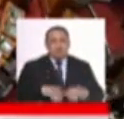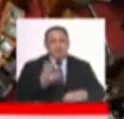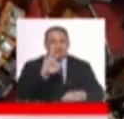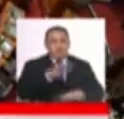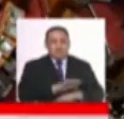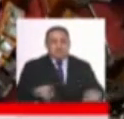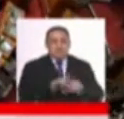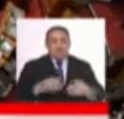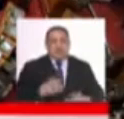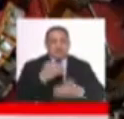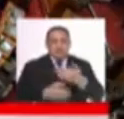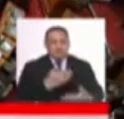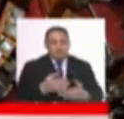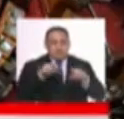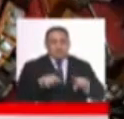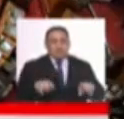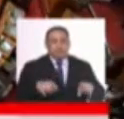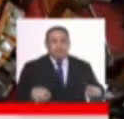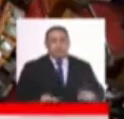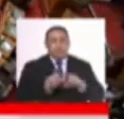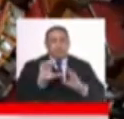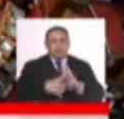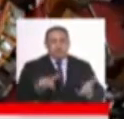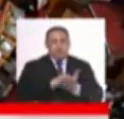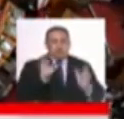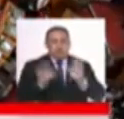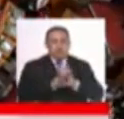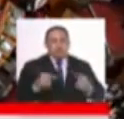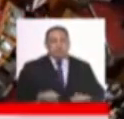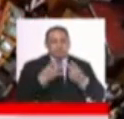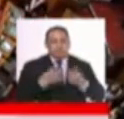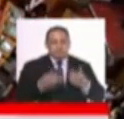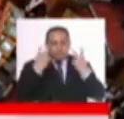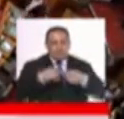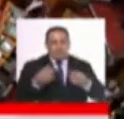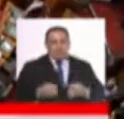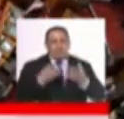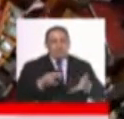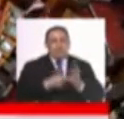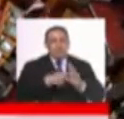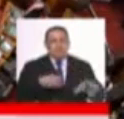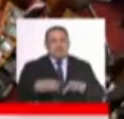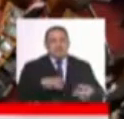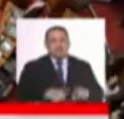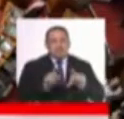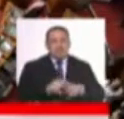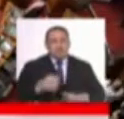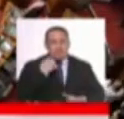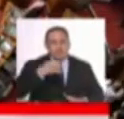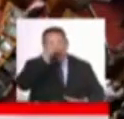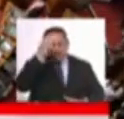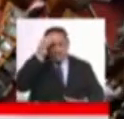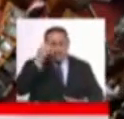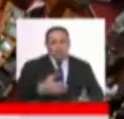mismo espíritu ahora a asumir la presidencia. Ahora, que no se equivoque Dina Boluarte, una cosa era los acuerdos que estaba haciendo